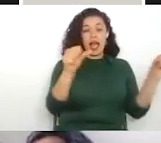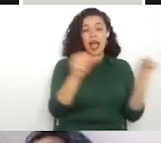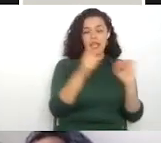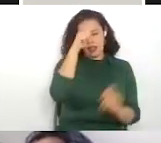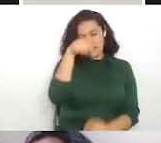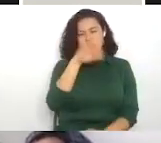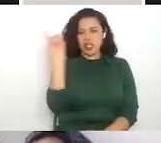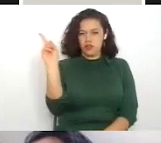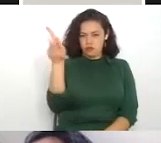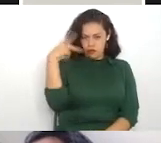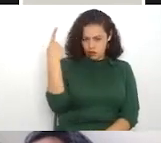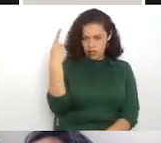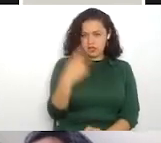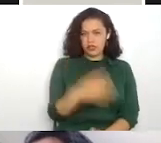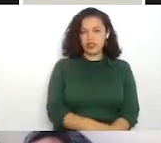Con el